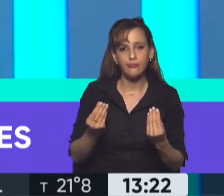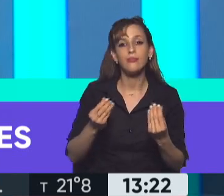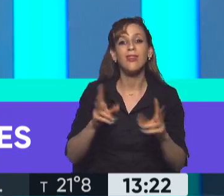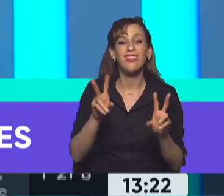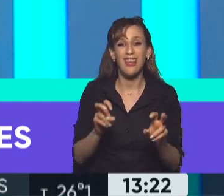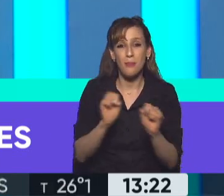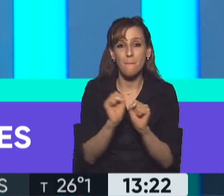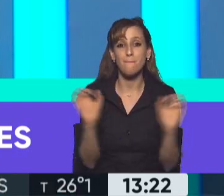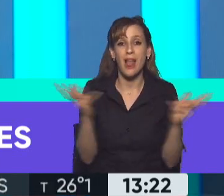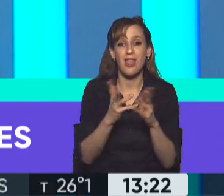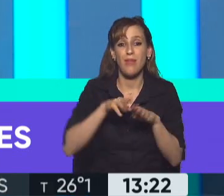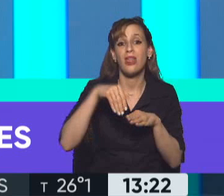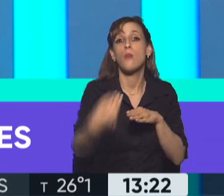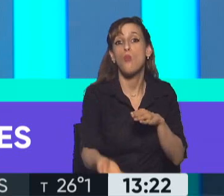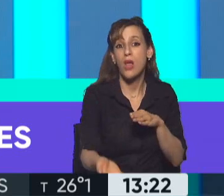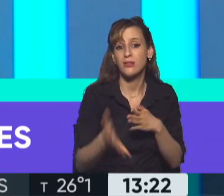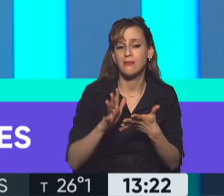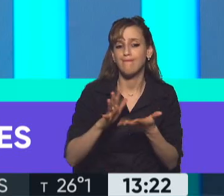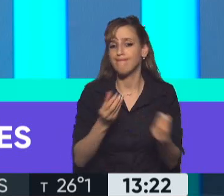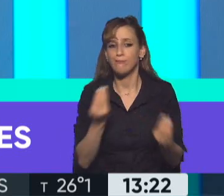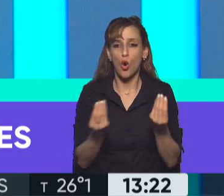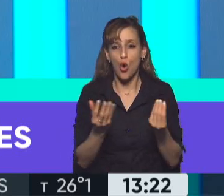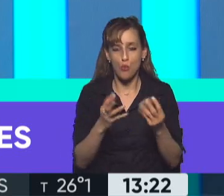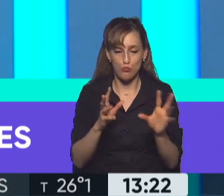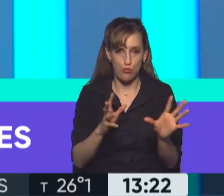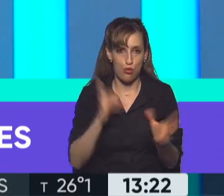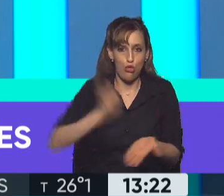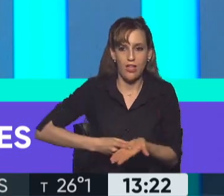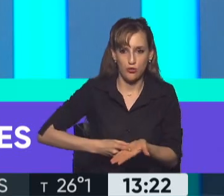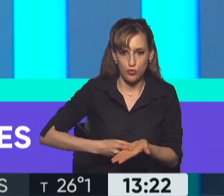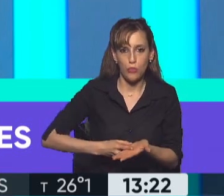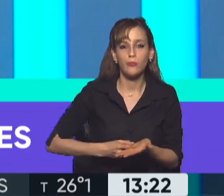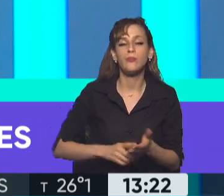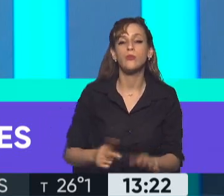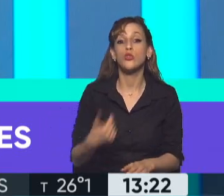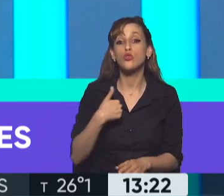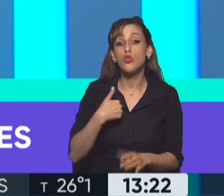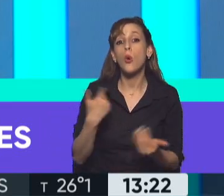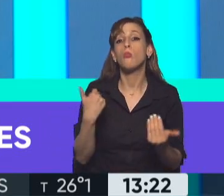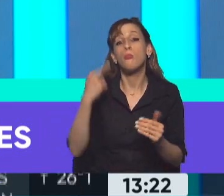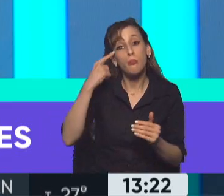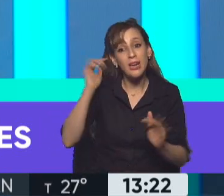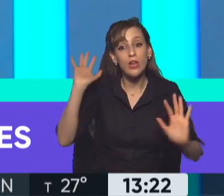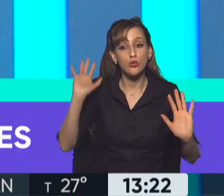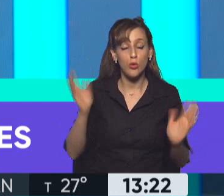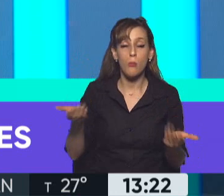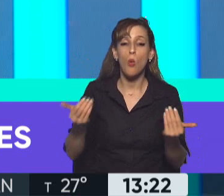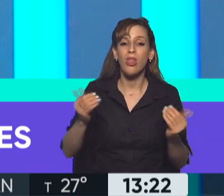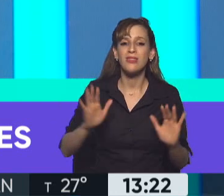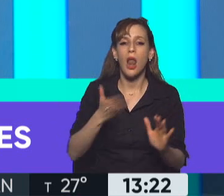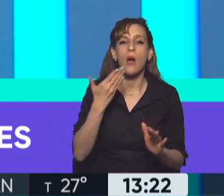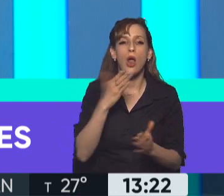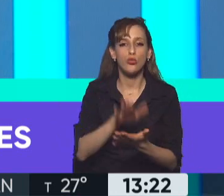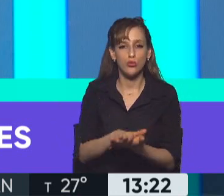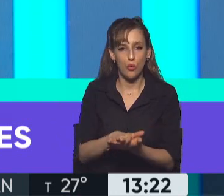pandemia yo no descartaría una fichita que mejor yo que haya alguna mención al tema la